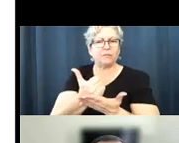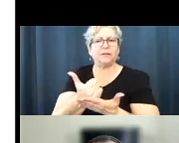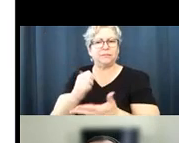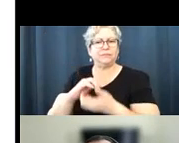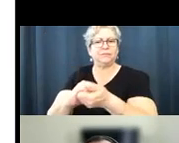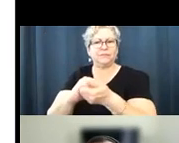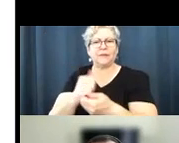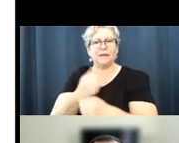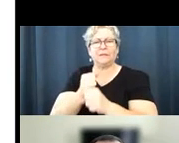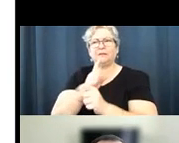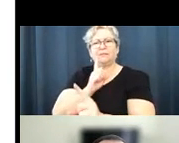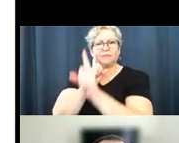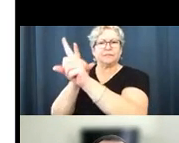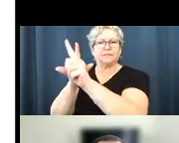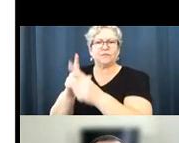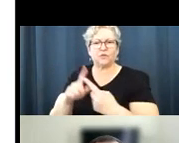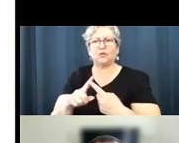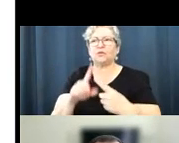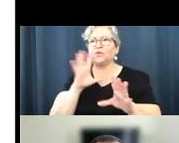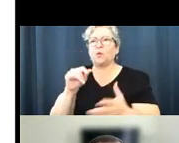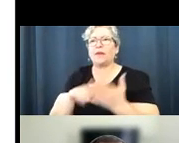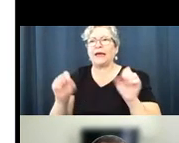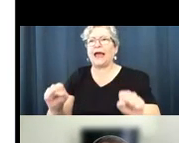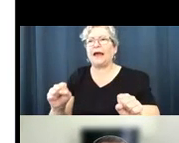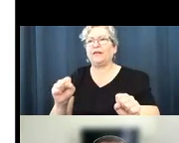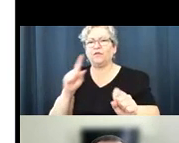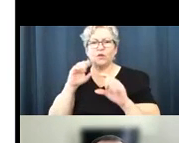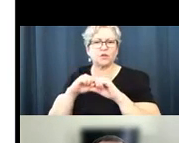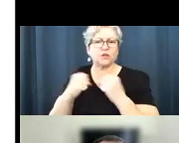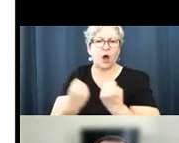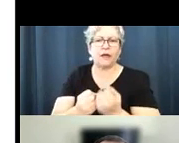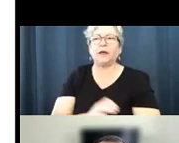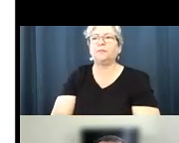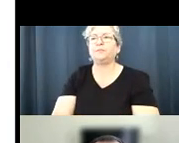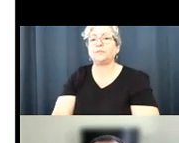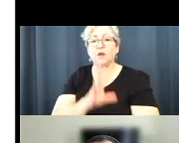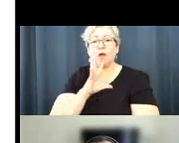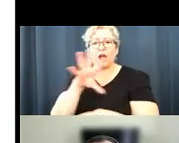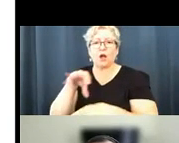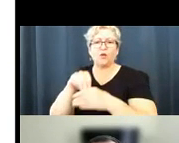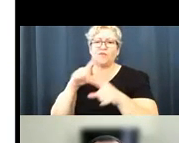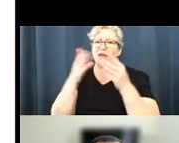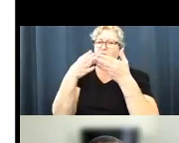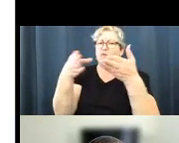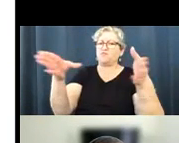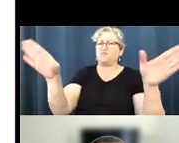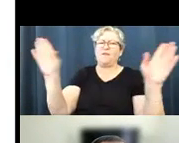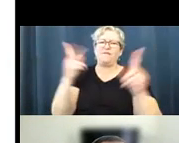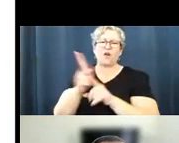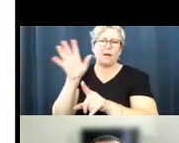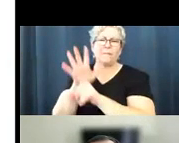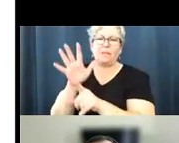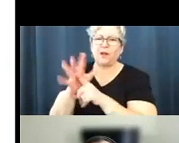hacer. Y queremos que todo el mundo pueda lograr ese potencial y de ser lo más constructivo hacia la